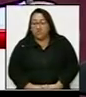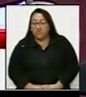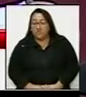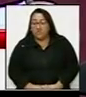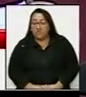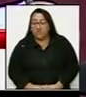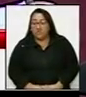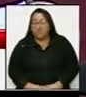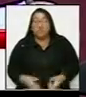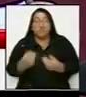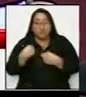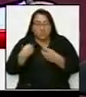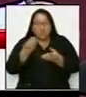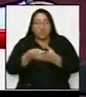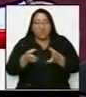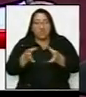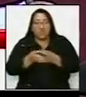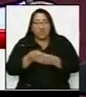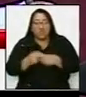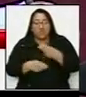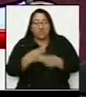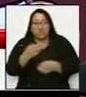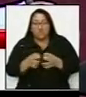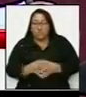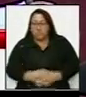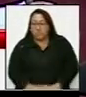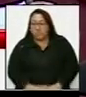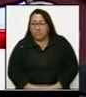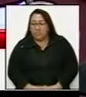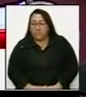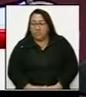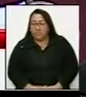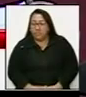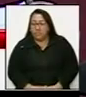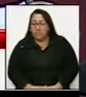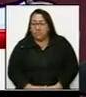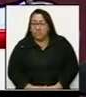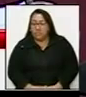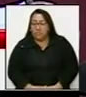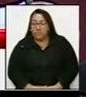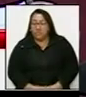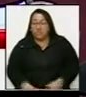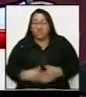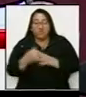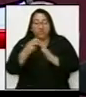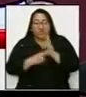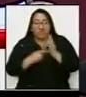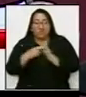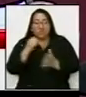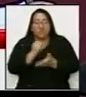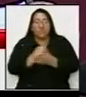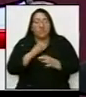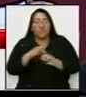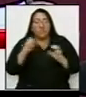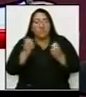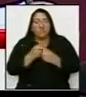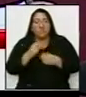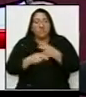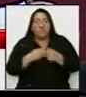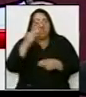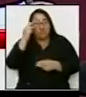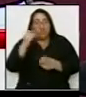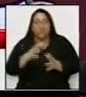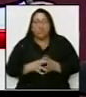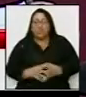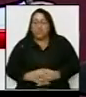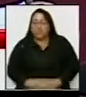se encarga a la Junta Nacional de Justicia dejar sin efecto todos los reglamentos aprobados por el Pleno del Consejo Nacional de la